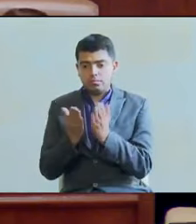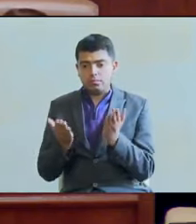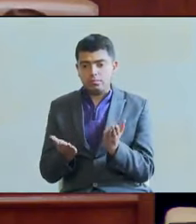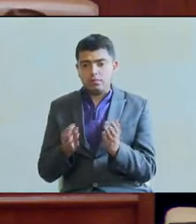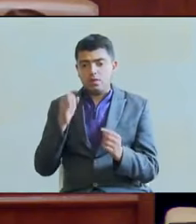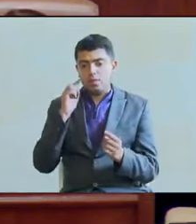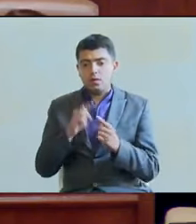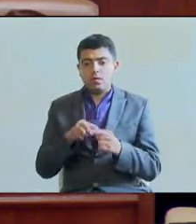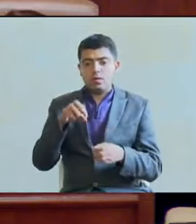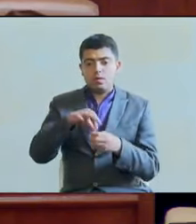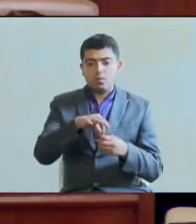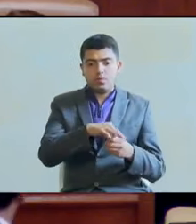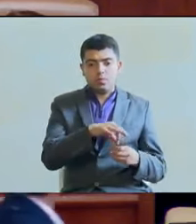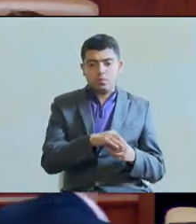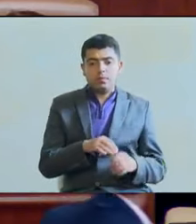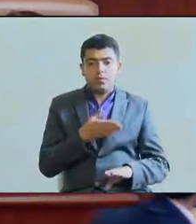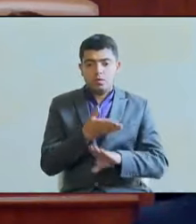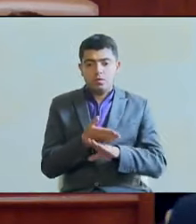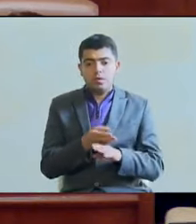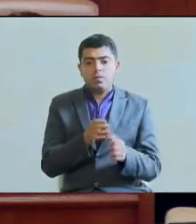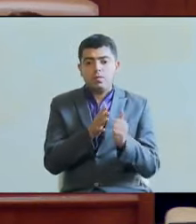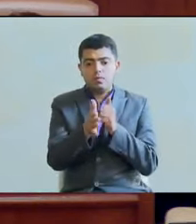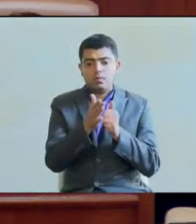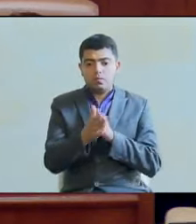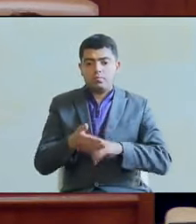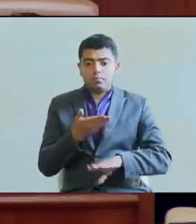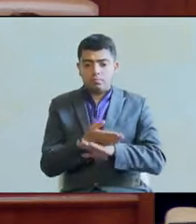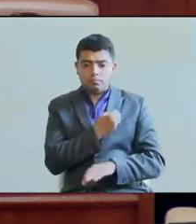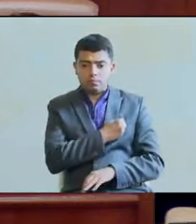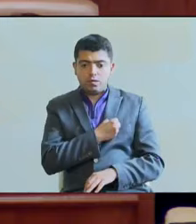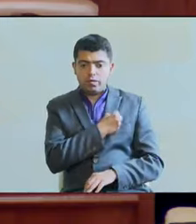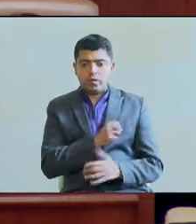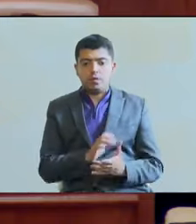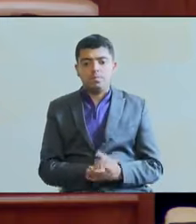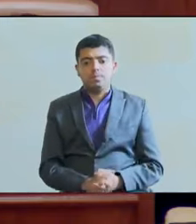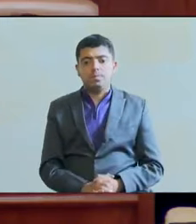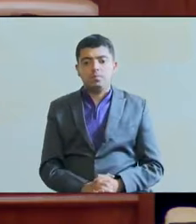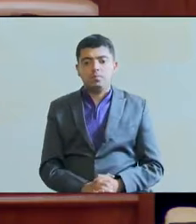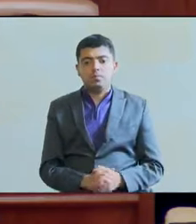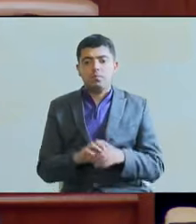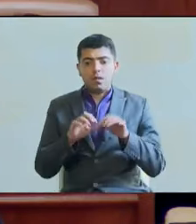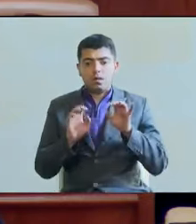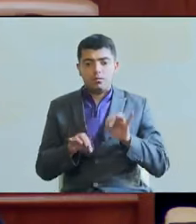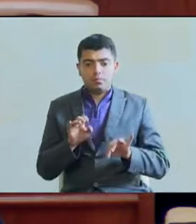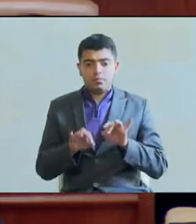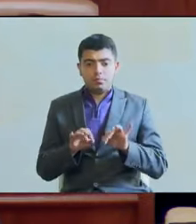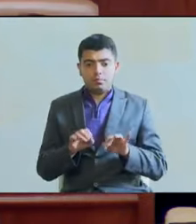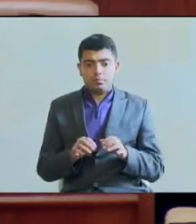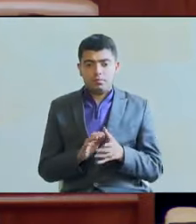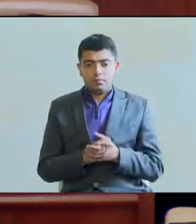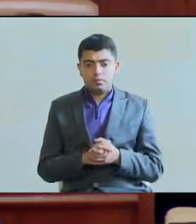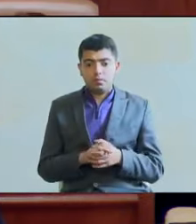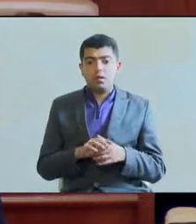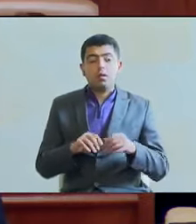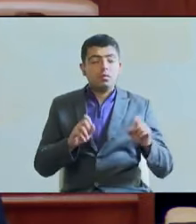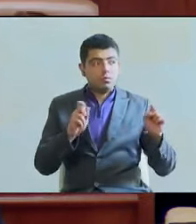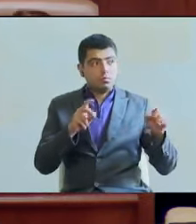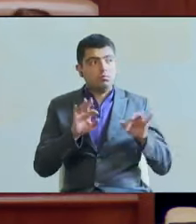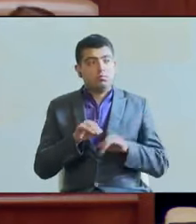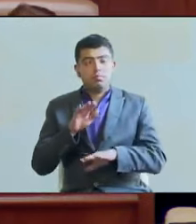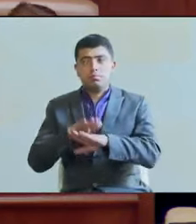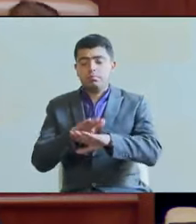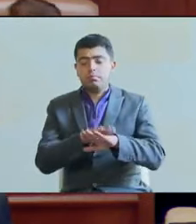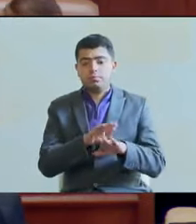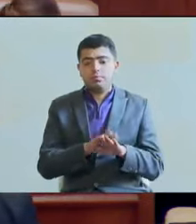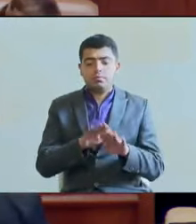votar la proposición con que termina el informe de ponencia por favor abra registro para votar la proposición con se abre el registro